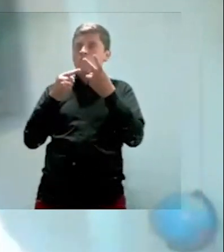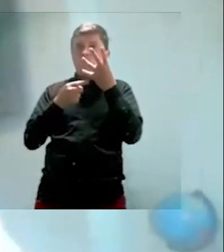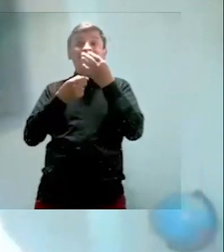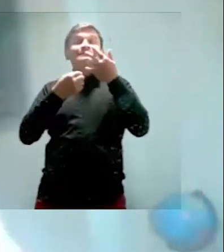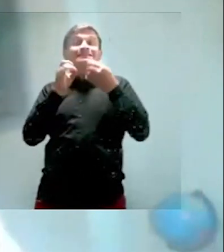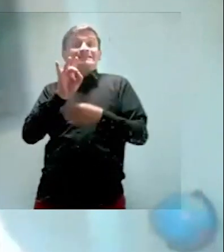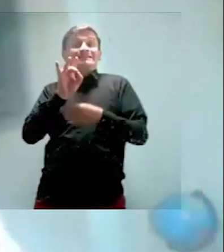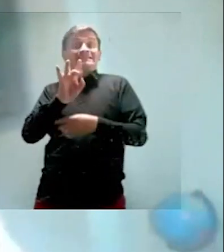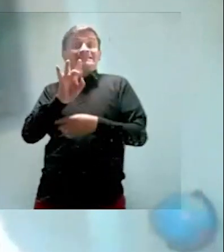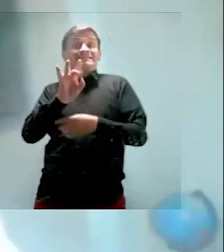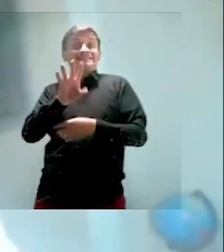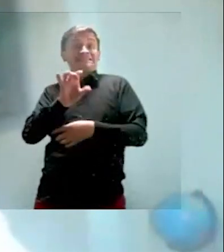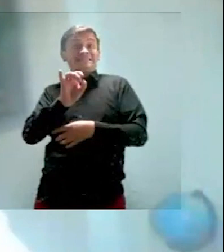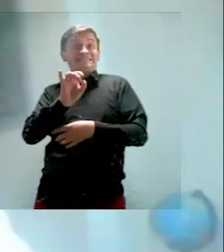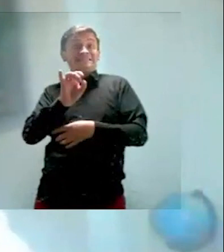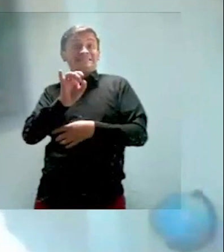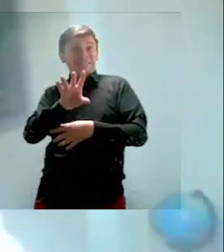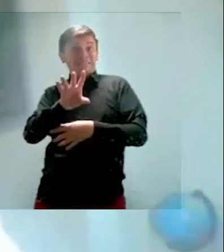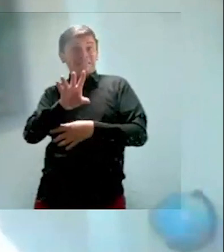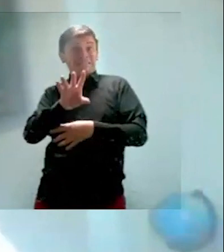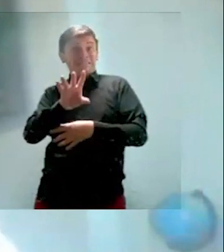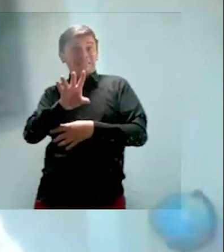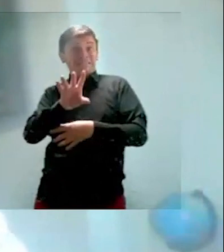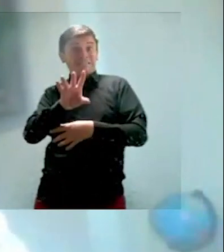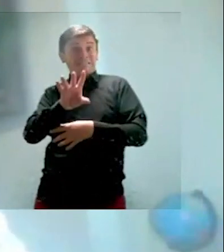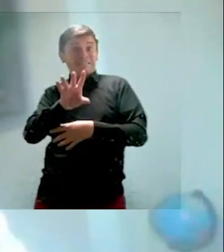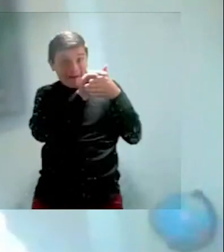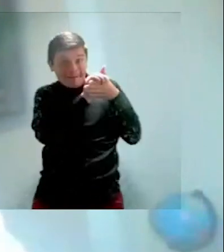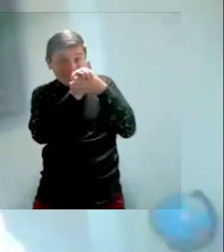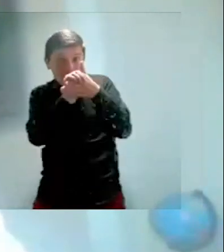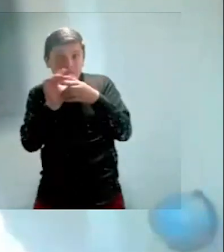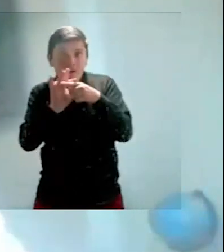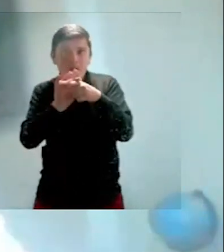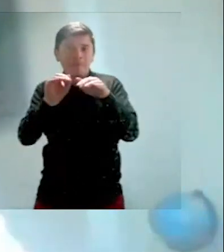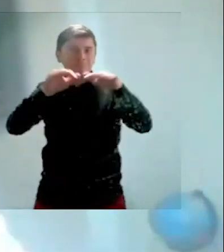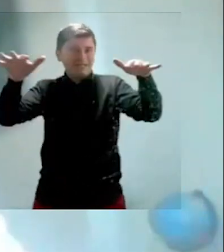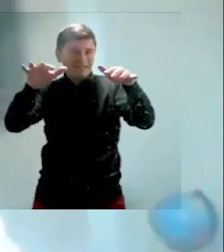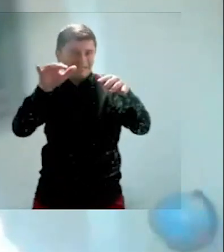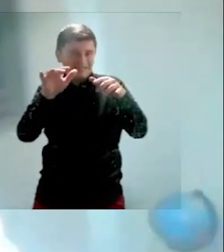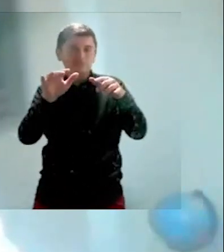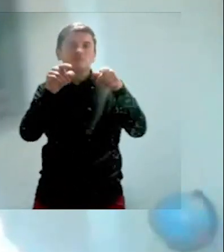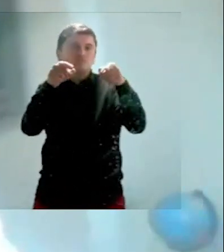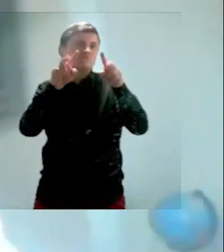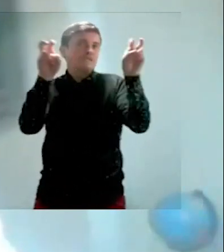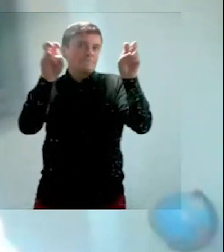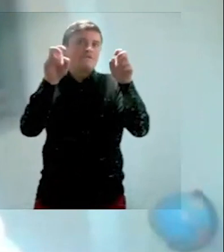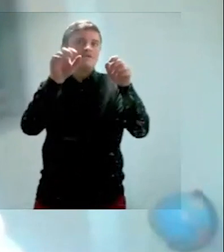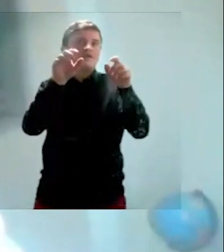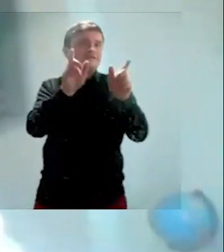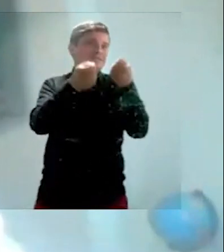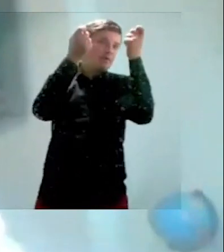los elementos es que quien debía cumplir una determinada función, tenía una determinada responsabilidad, no la